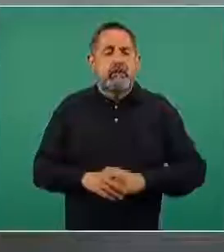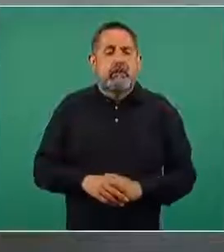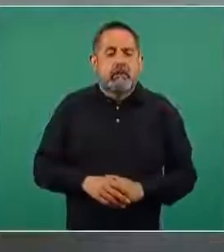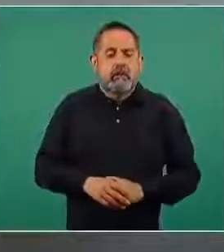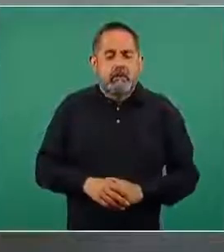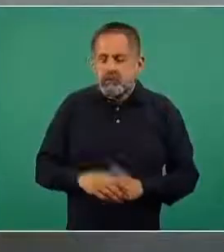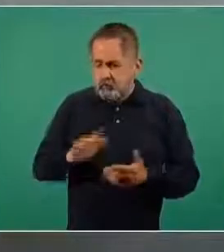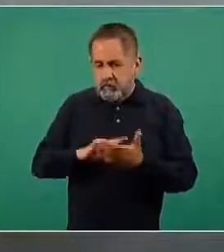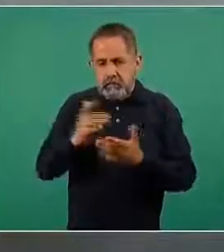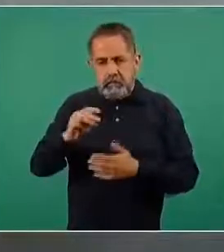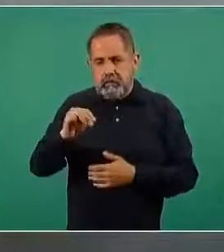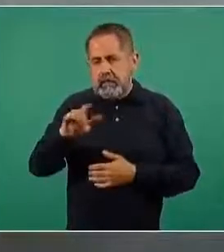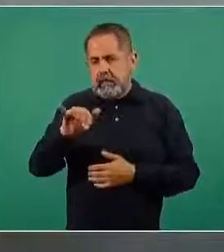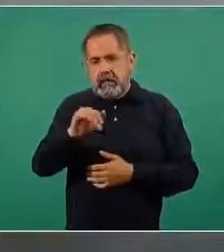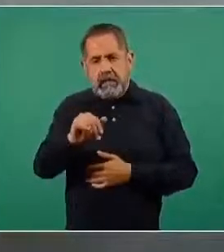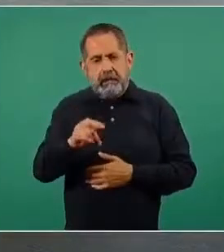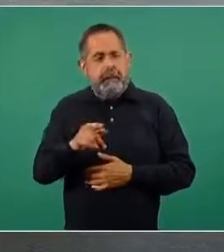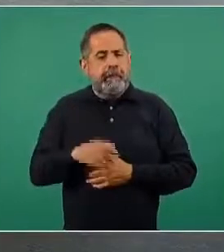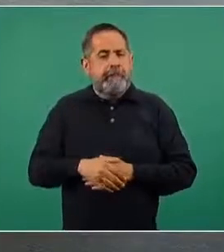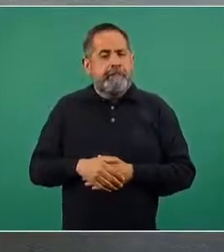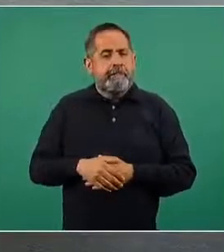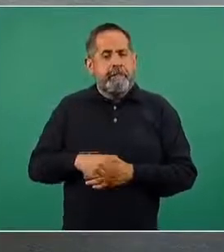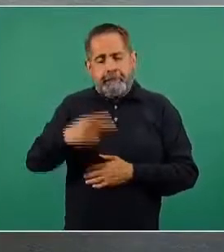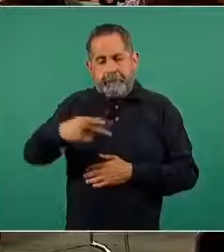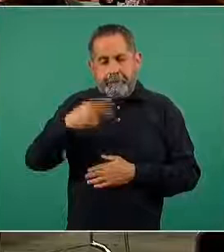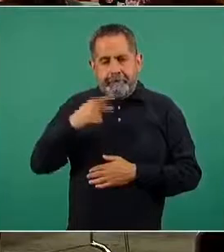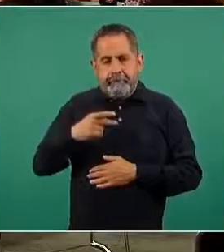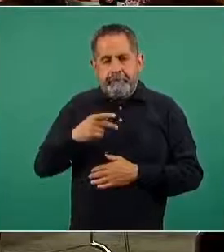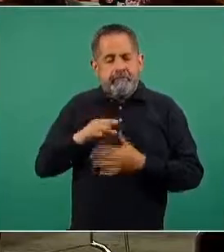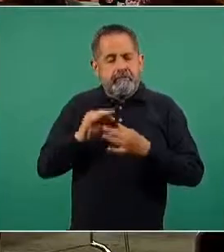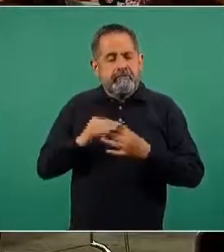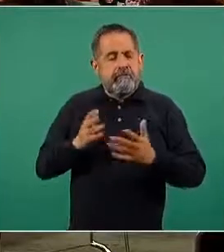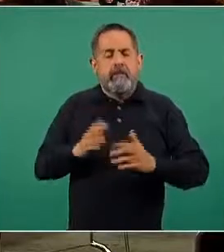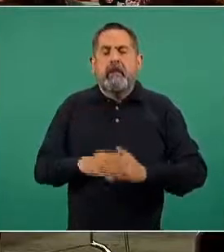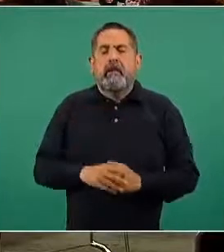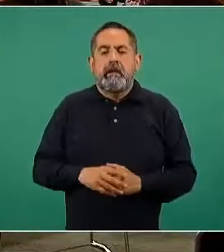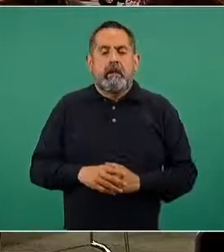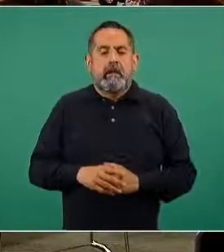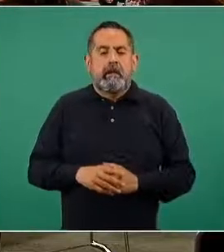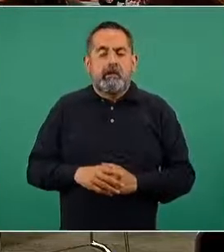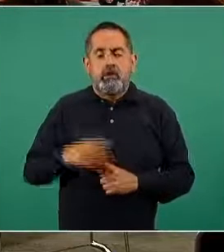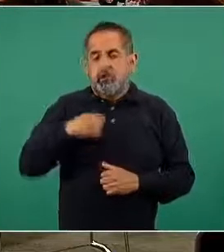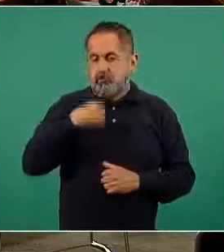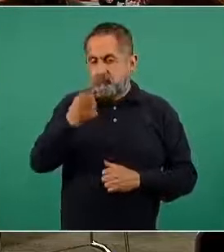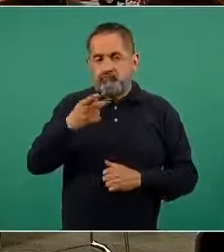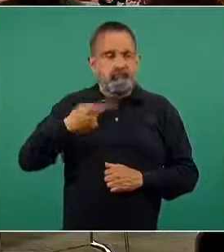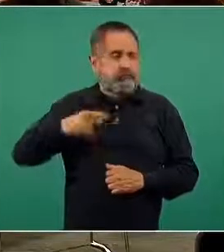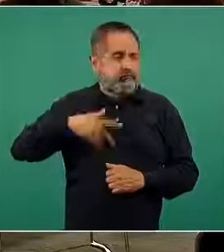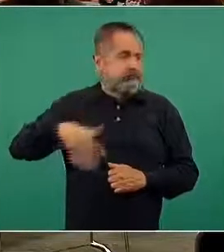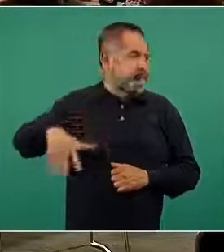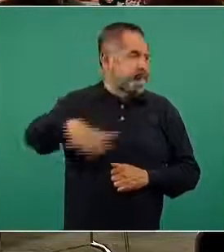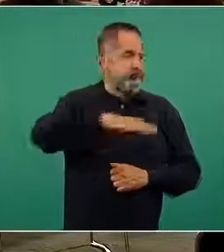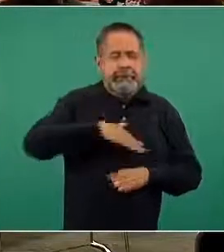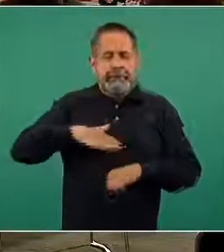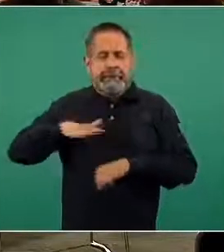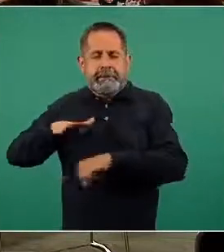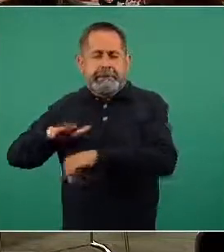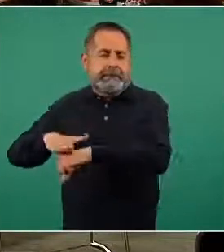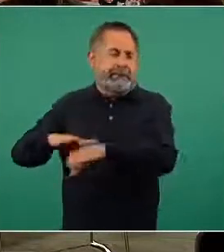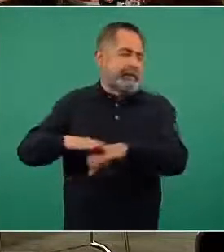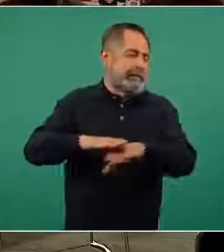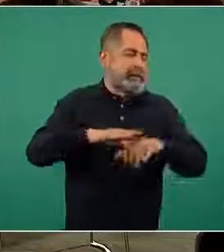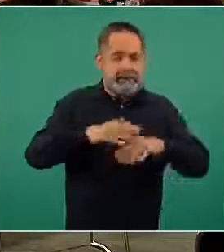Cómo no, gracias Melina de Uno TV por hacer este planteamiento. Lo que le decimos a la población